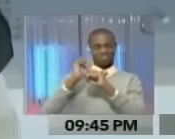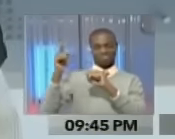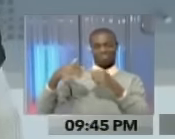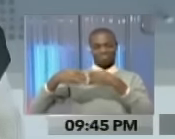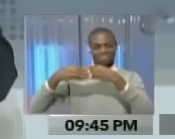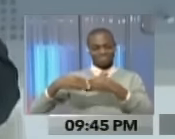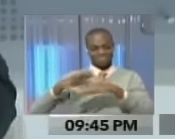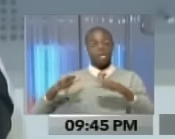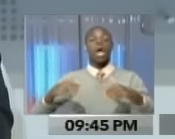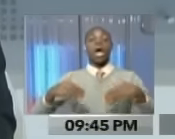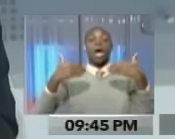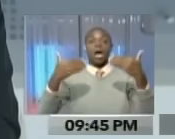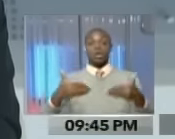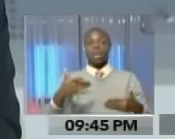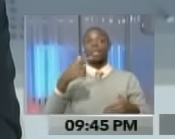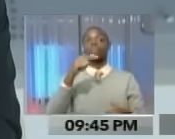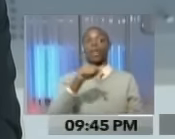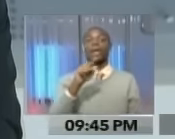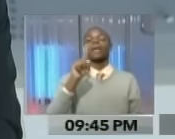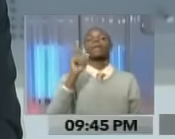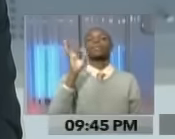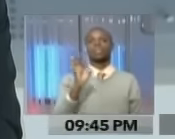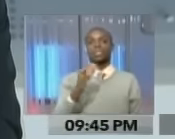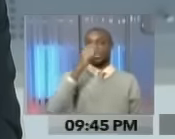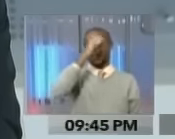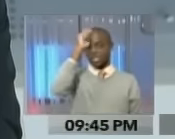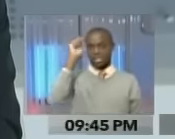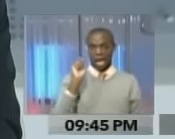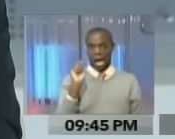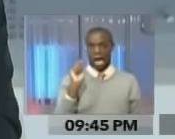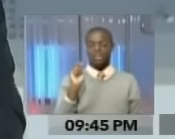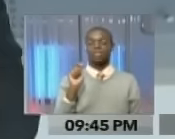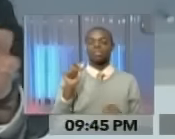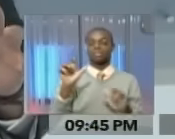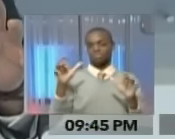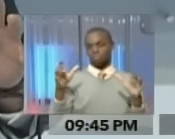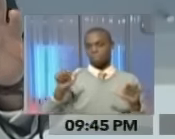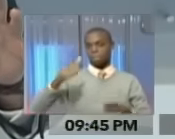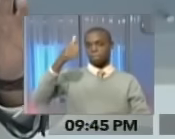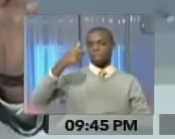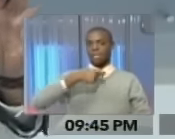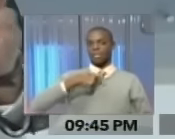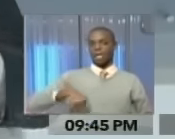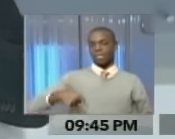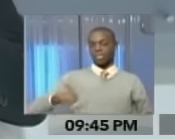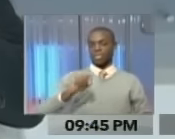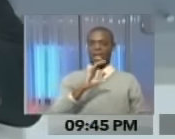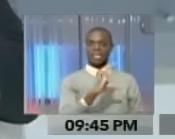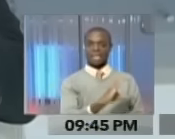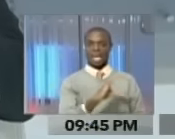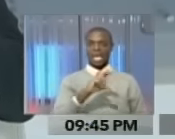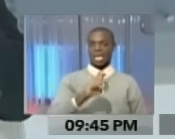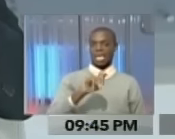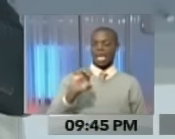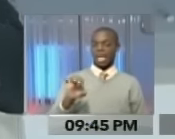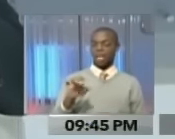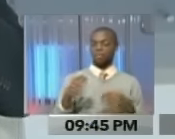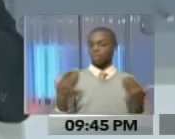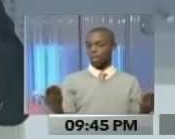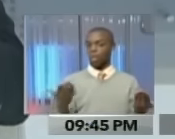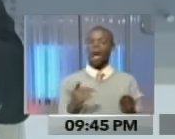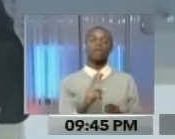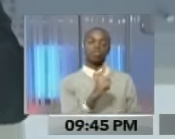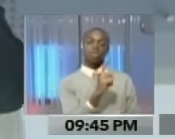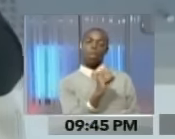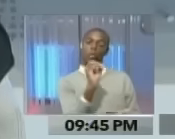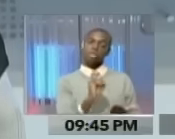revocatorio y escuchamos a la presidenta lucena del cne diciendo bueno el 1% comprueba pero también se comprueban algunos fraudes